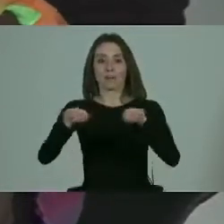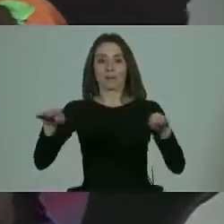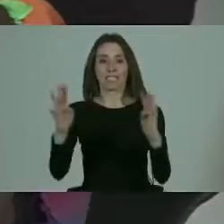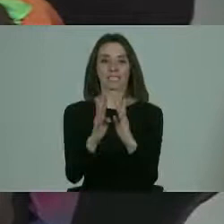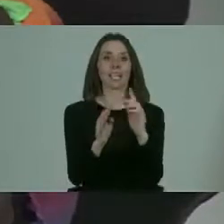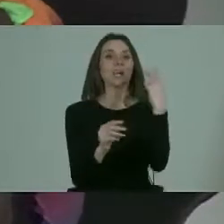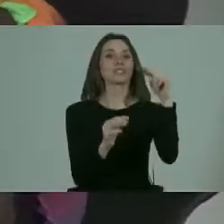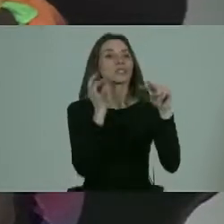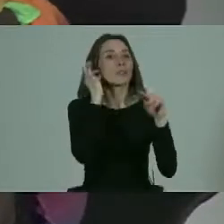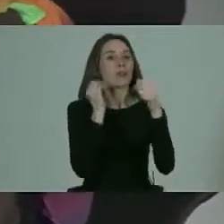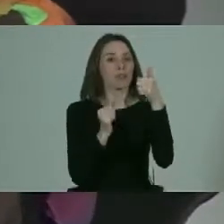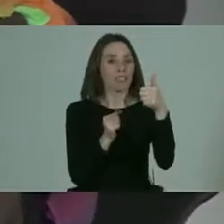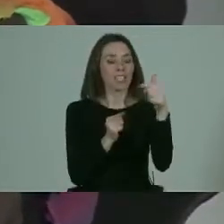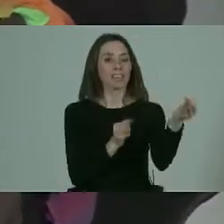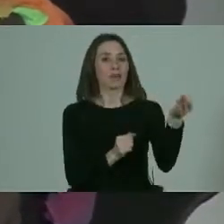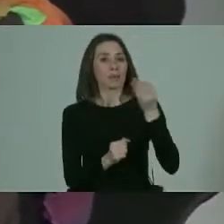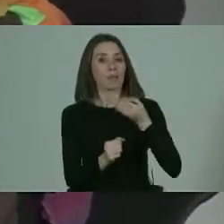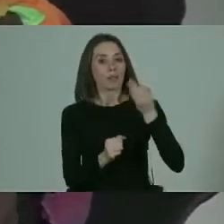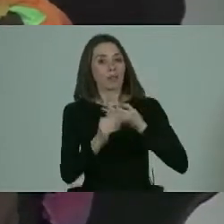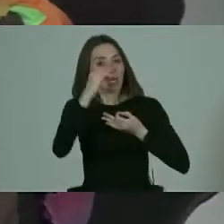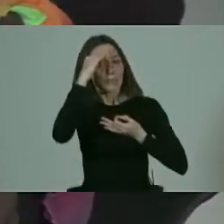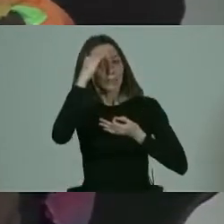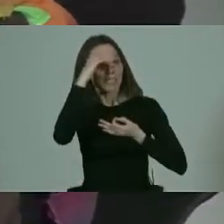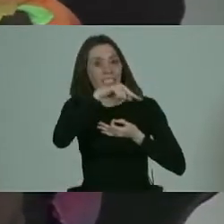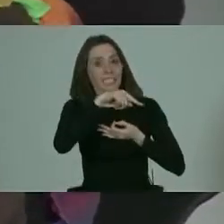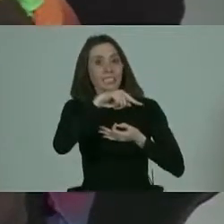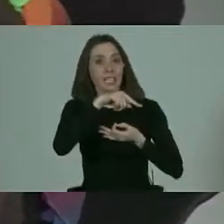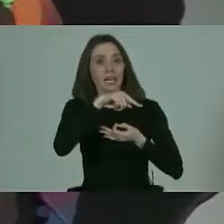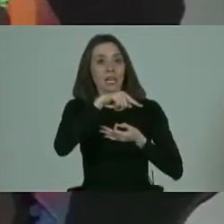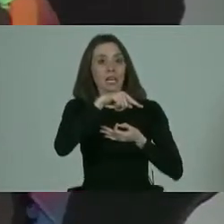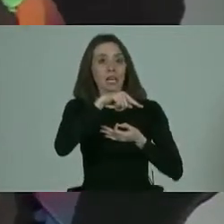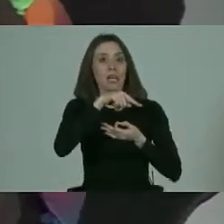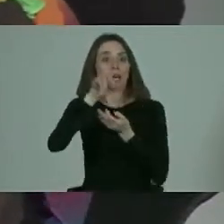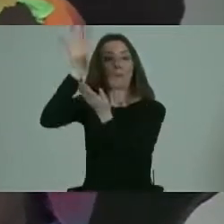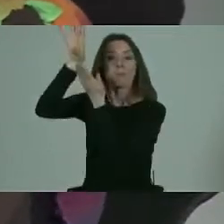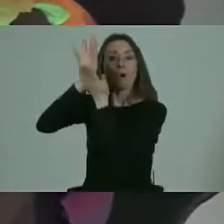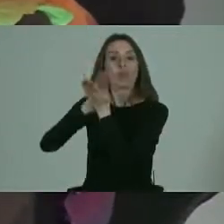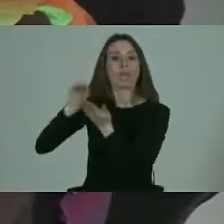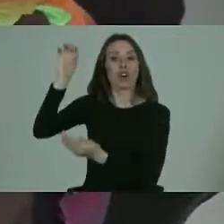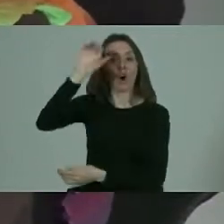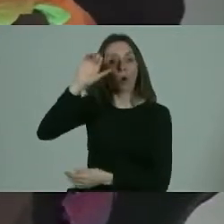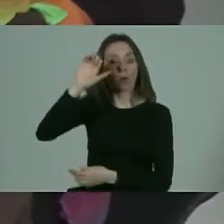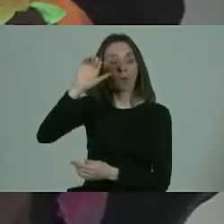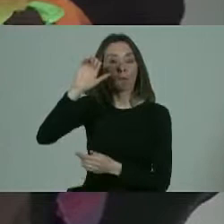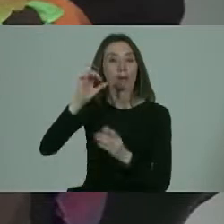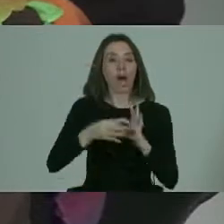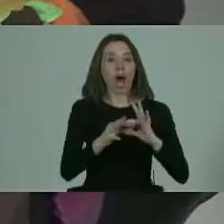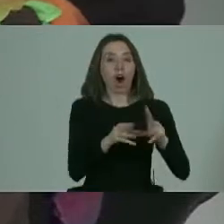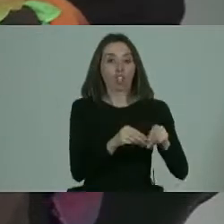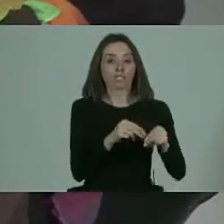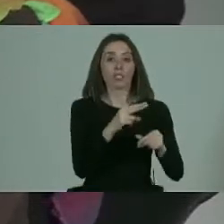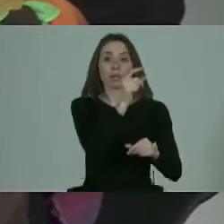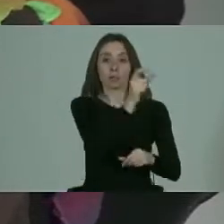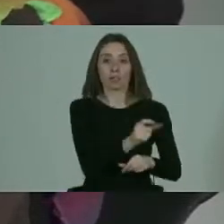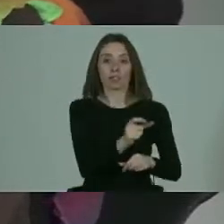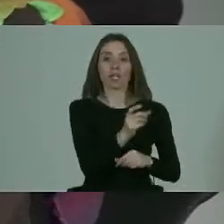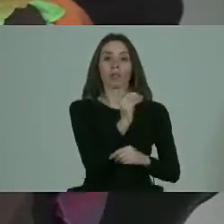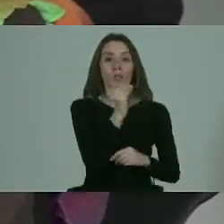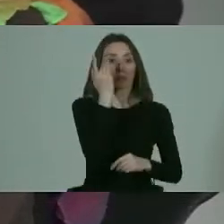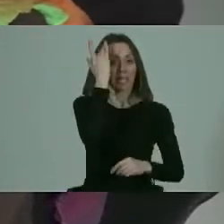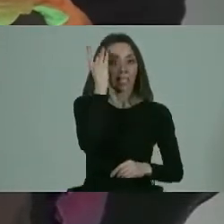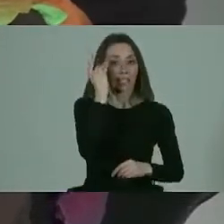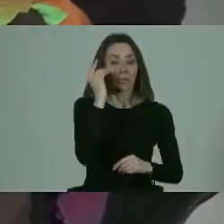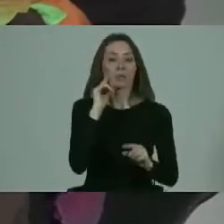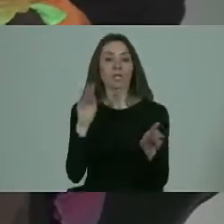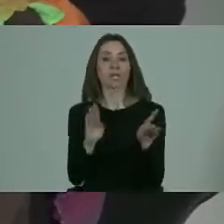dirigió la dirigente no se medios contar la experiencia que ellos tienen que está claro un modelo europeo donde la organizaciones de personas con discapacidad intelectual pero